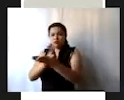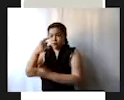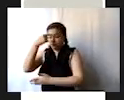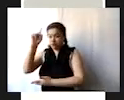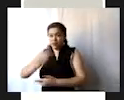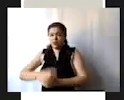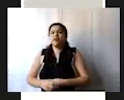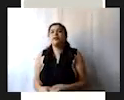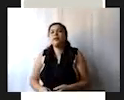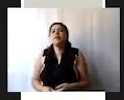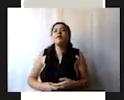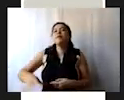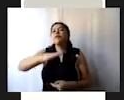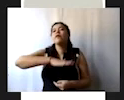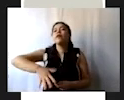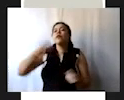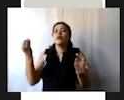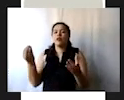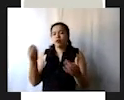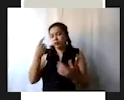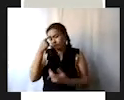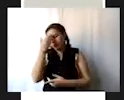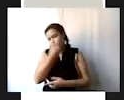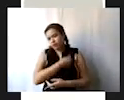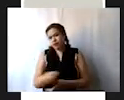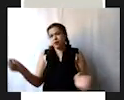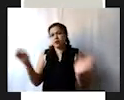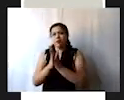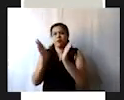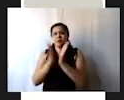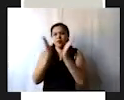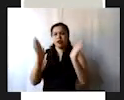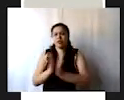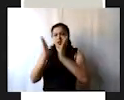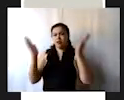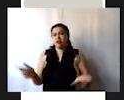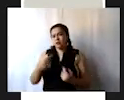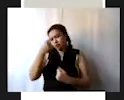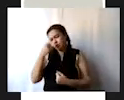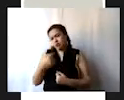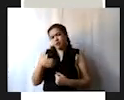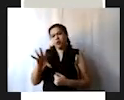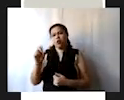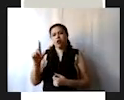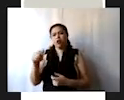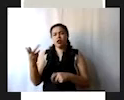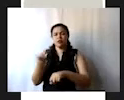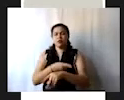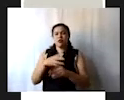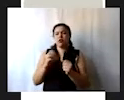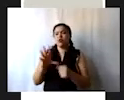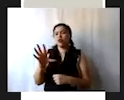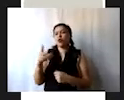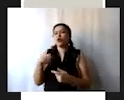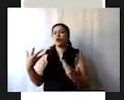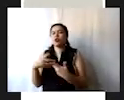¿en qué espacios existe la capacidad de participar o enterarme mejor sobre lo que pasa con los ODS o qué puedo hacer con ellos?